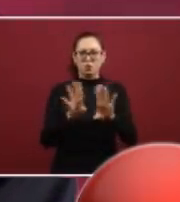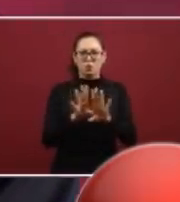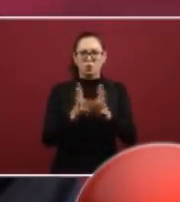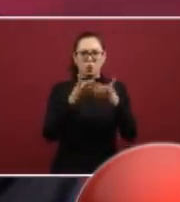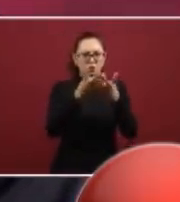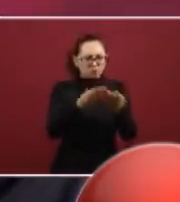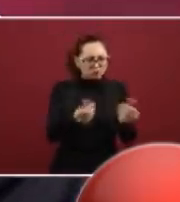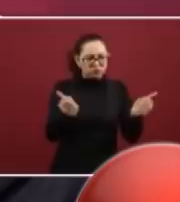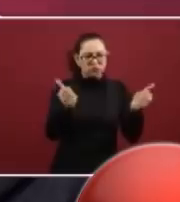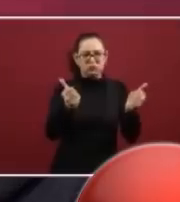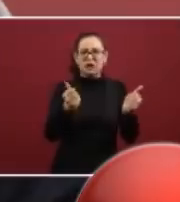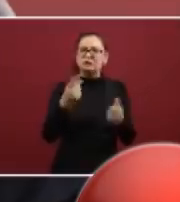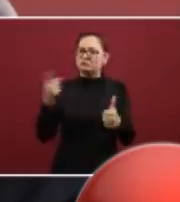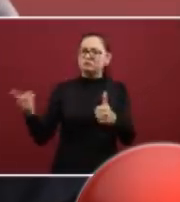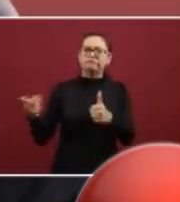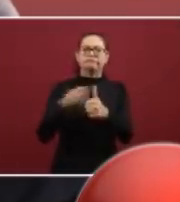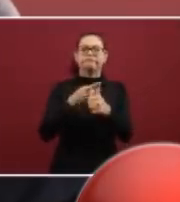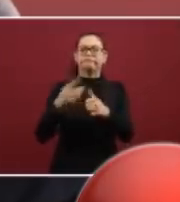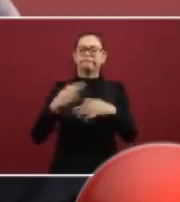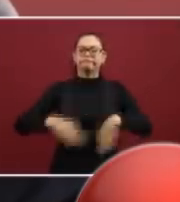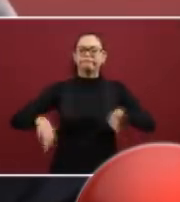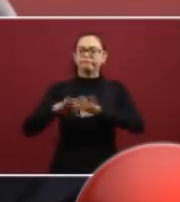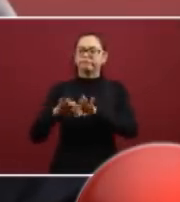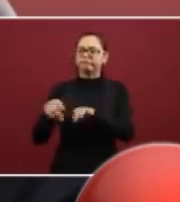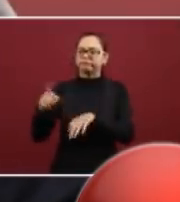lo básico,